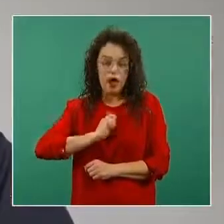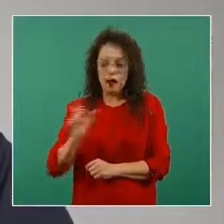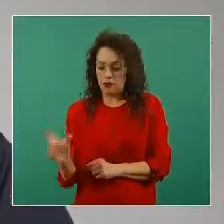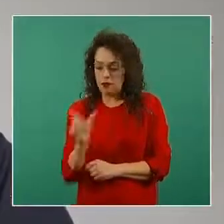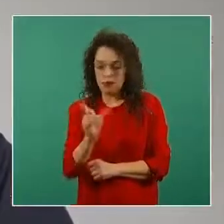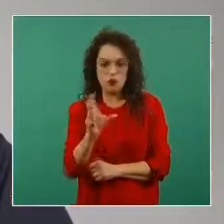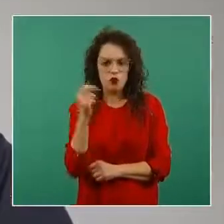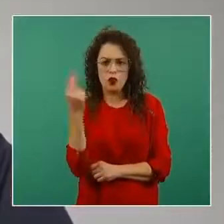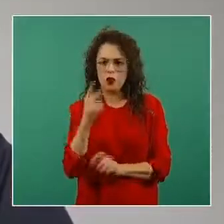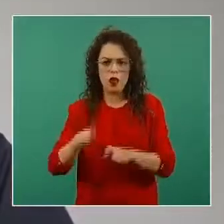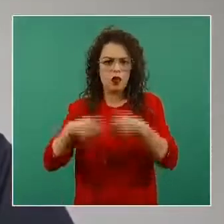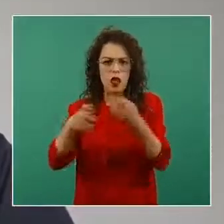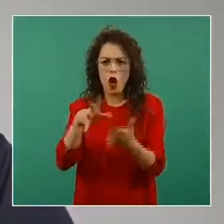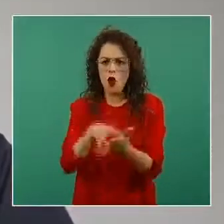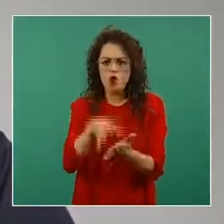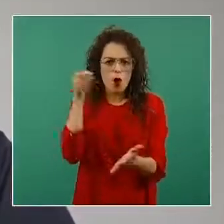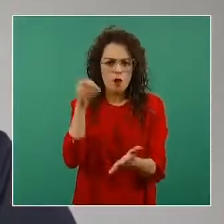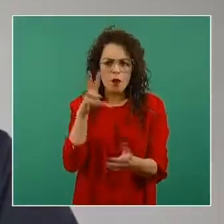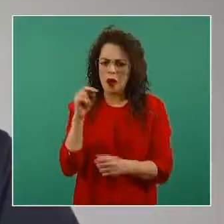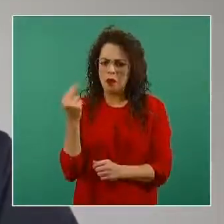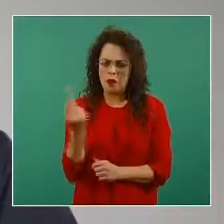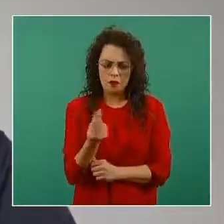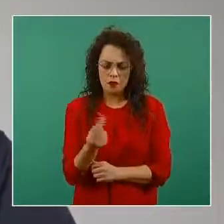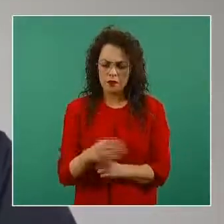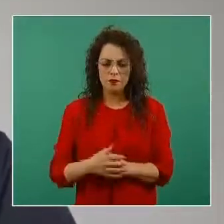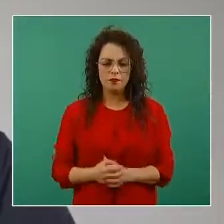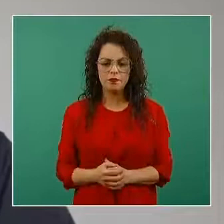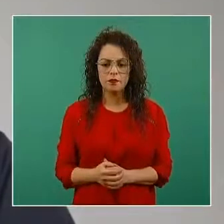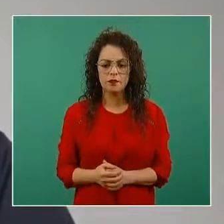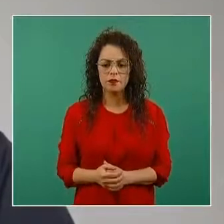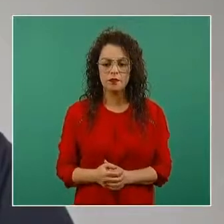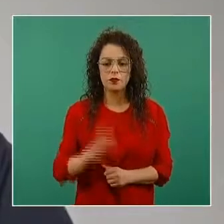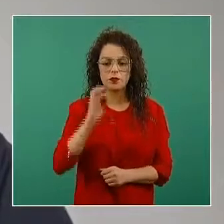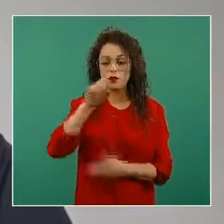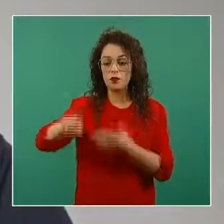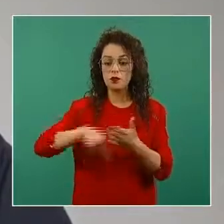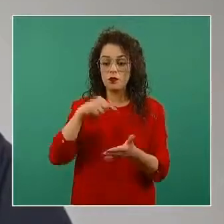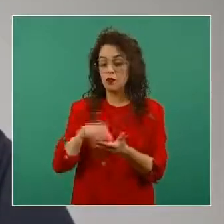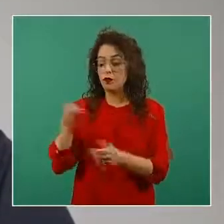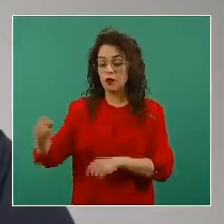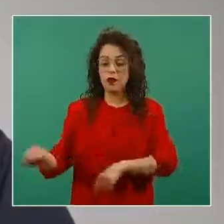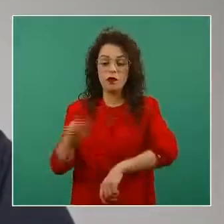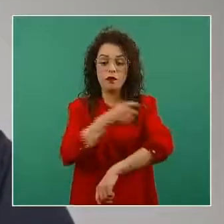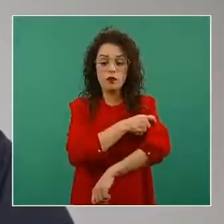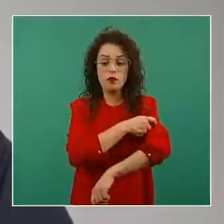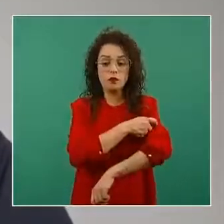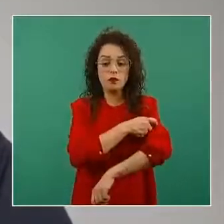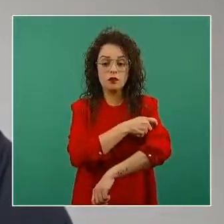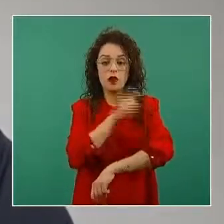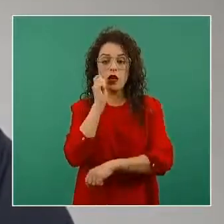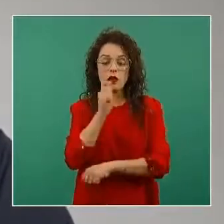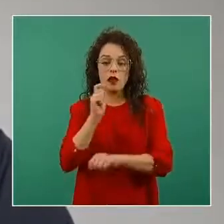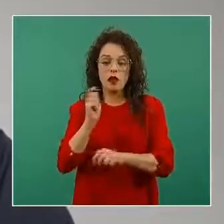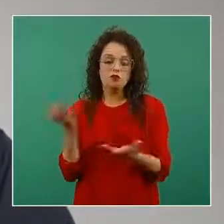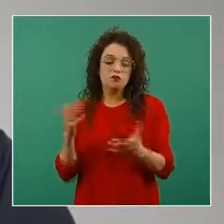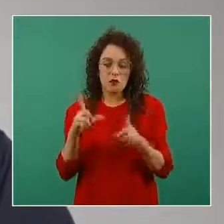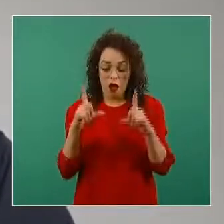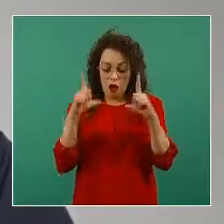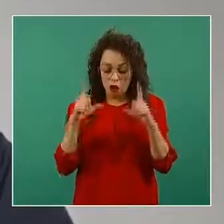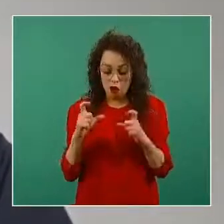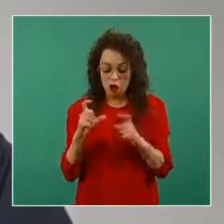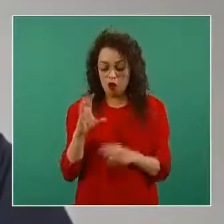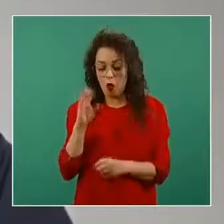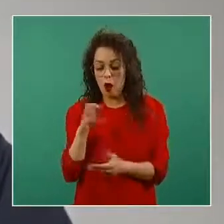una copia de esa identificación o que en el puesto de vacunación saquen una foto o saquen una